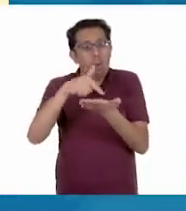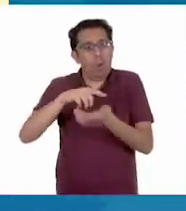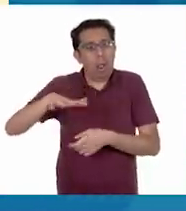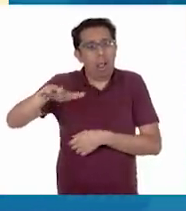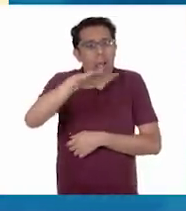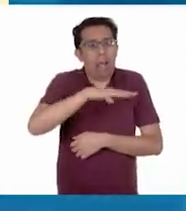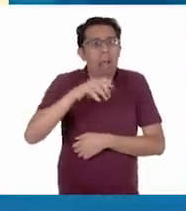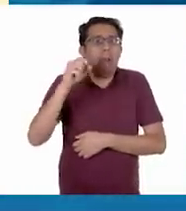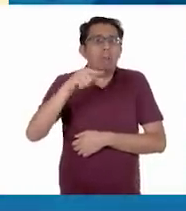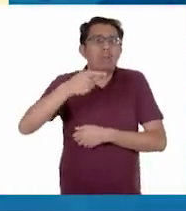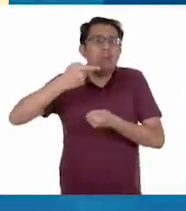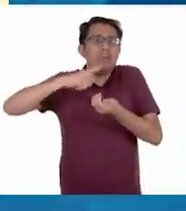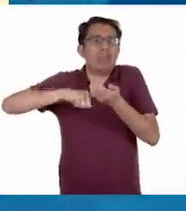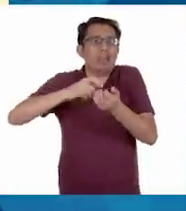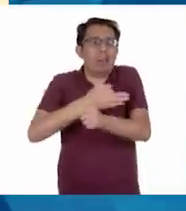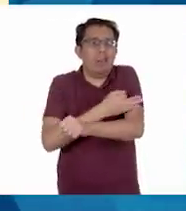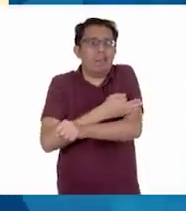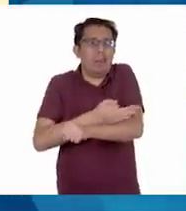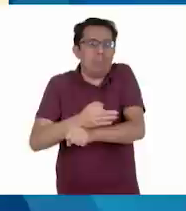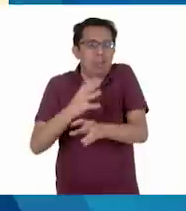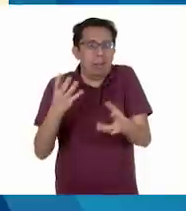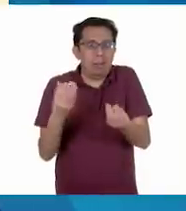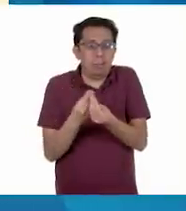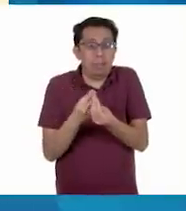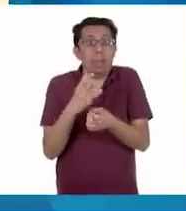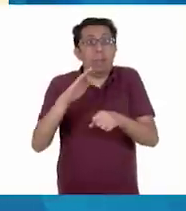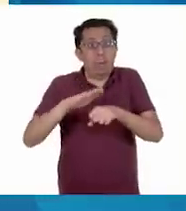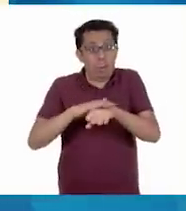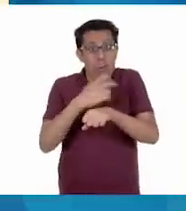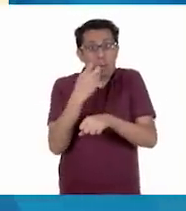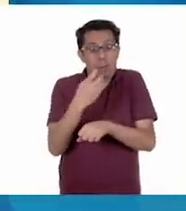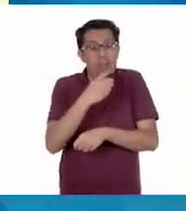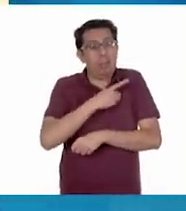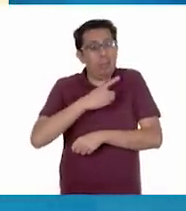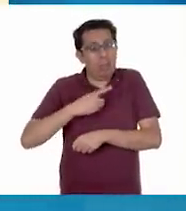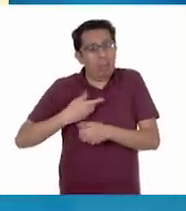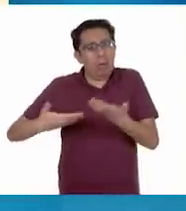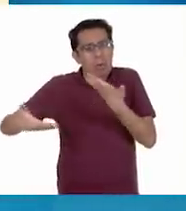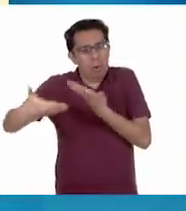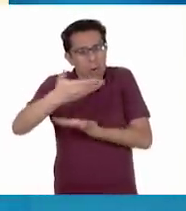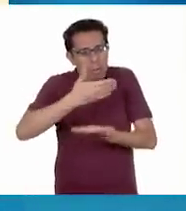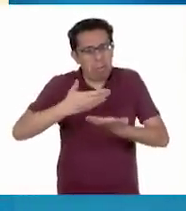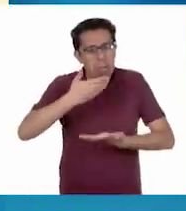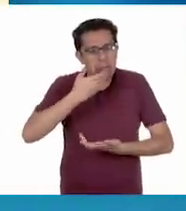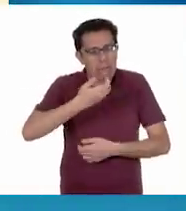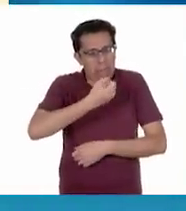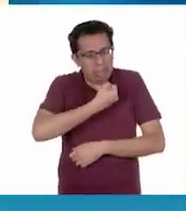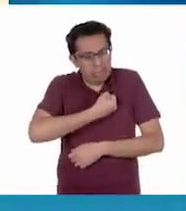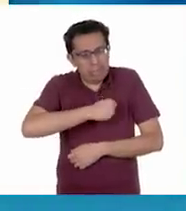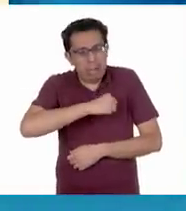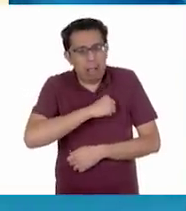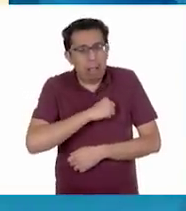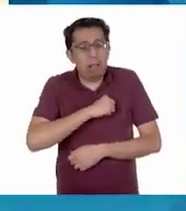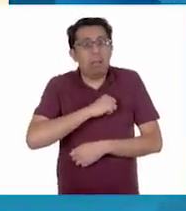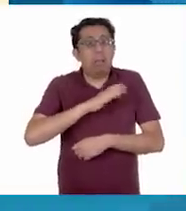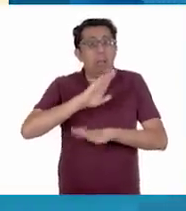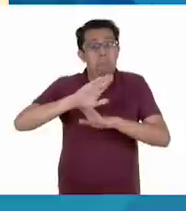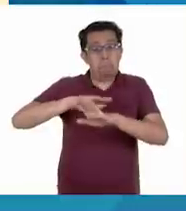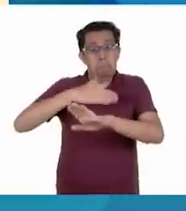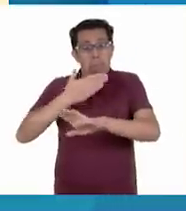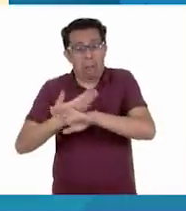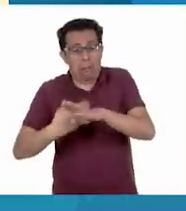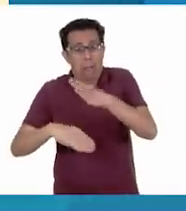familia. De modo que la convivencia tendrá que ser muy cercana, pero muy sana, sin agresiones, sin juegos